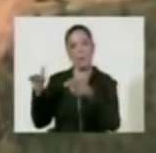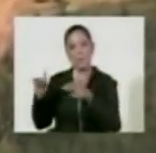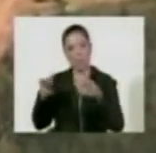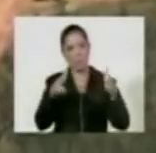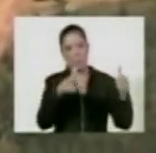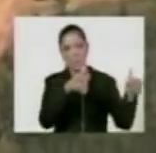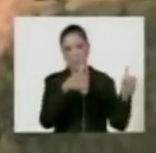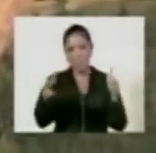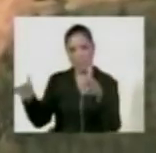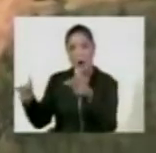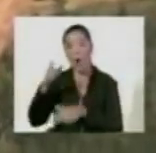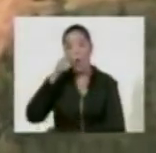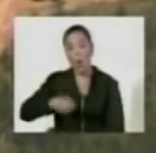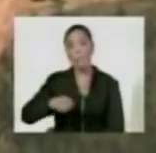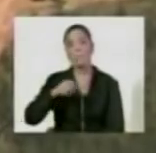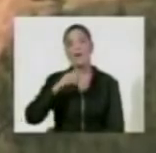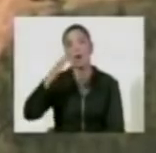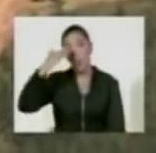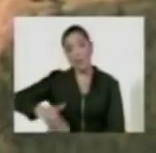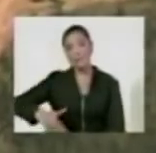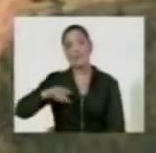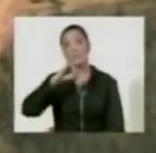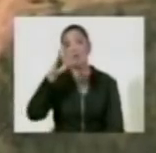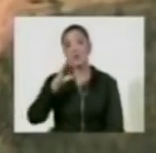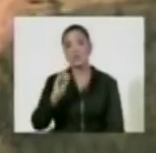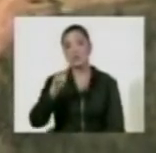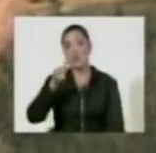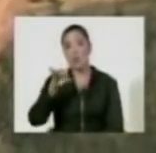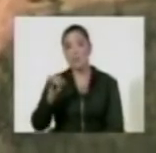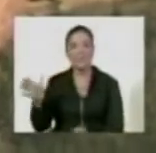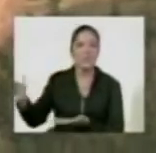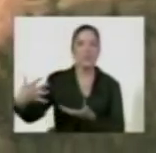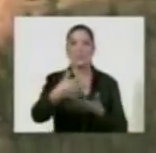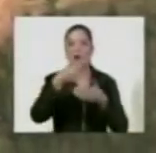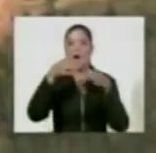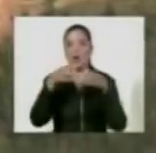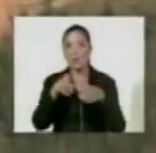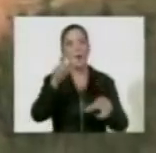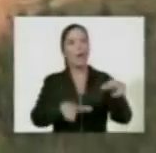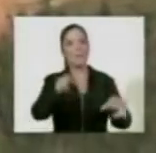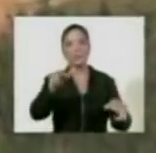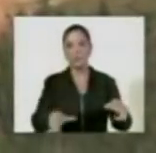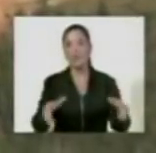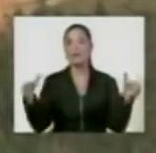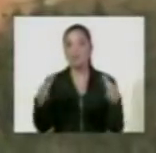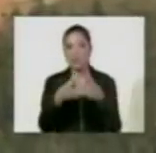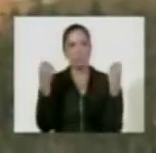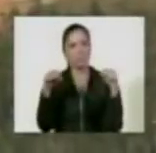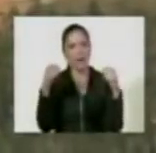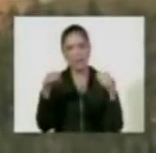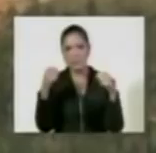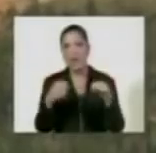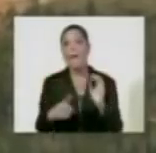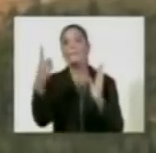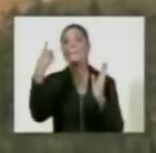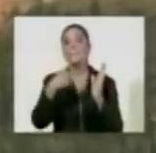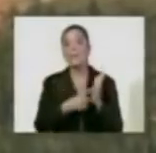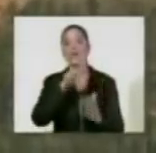El comandante de la SODI recoge y agrupa al personal en los sitios de reunión y emplea